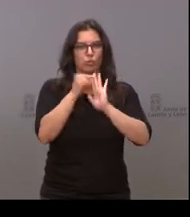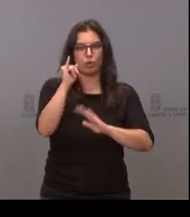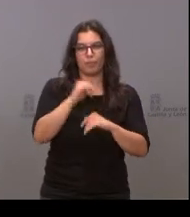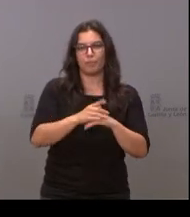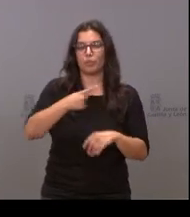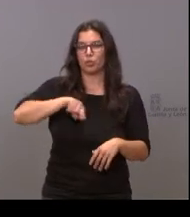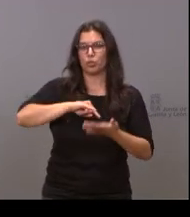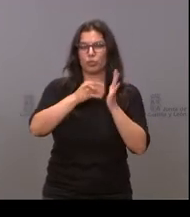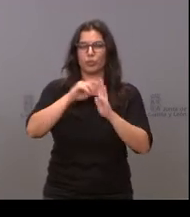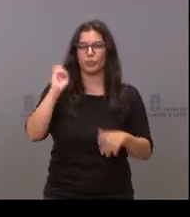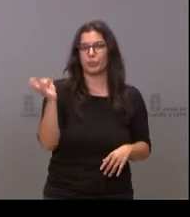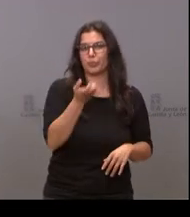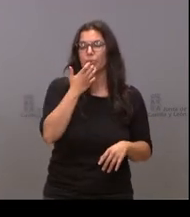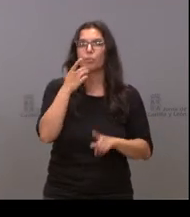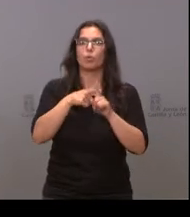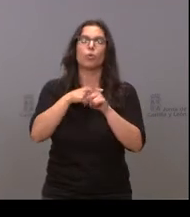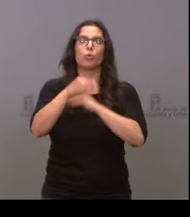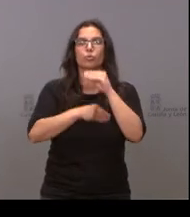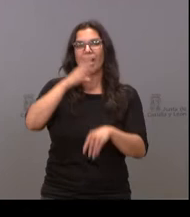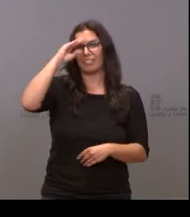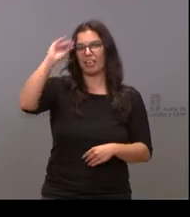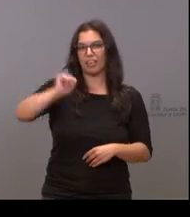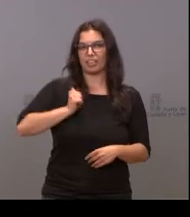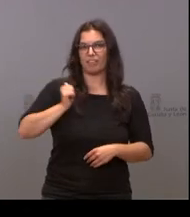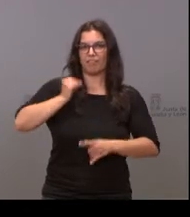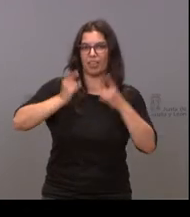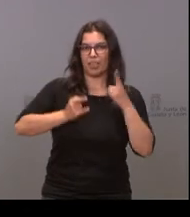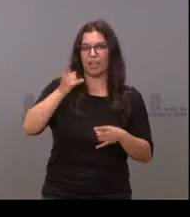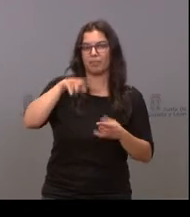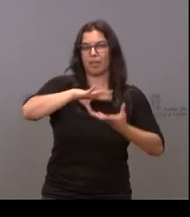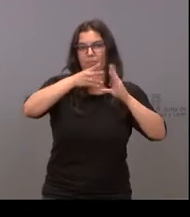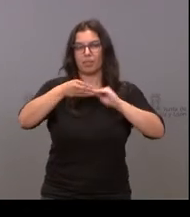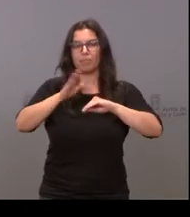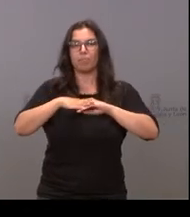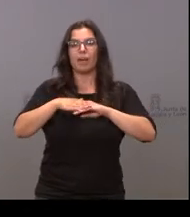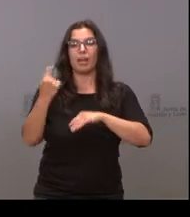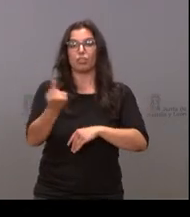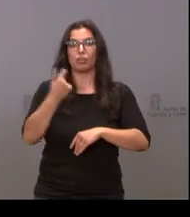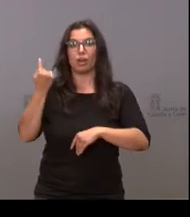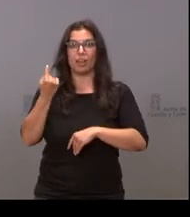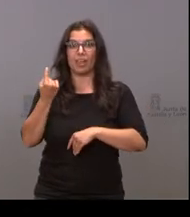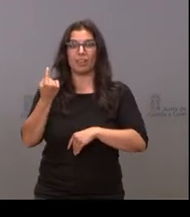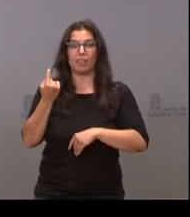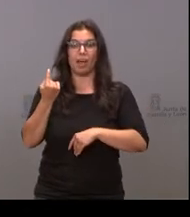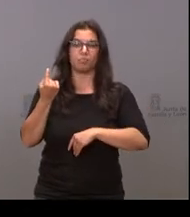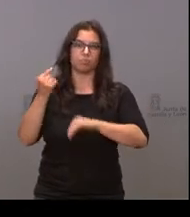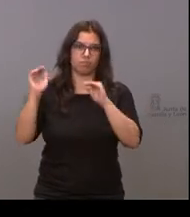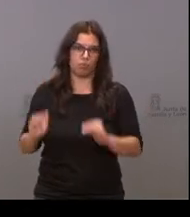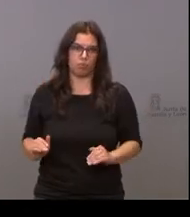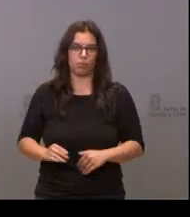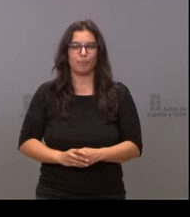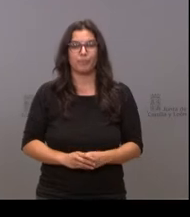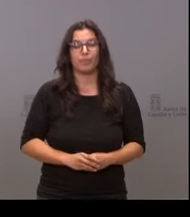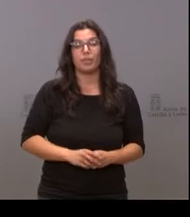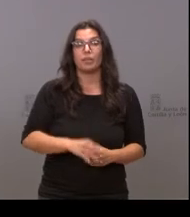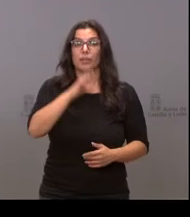centros que se encuentran la utilización de la inteligencia artificial aplicada para reducir la soledad no deseada necesitamos